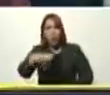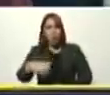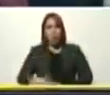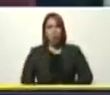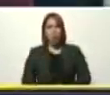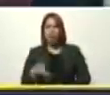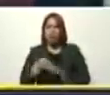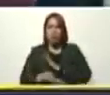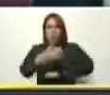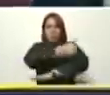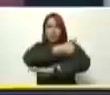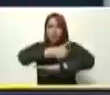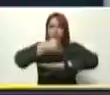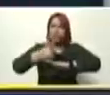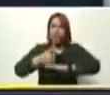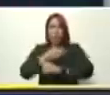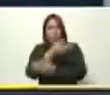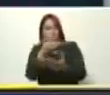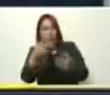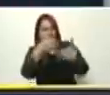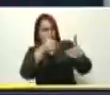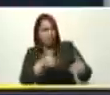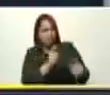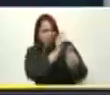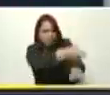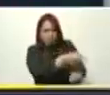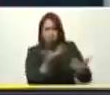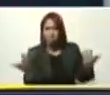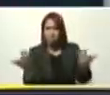los funcionarios que ustedes designan.